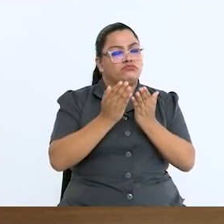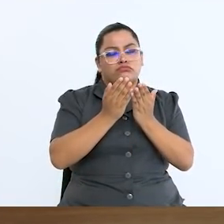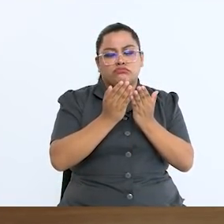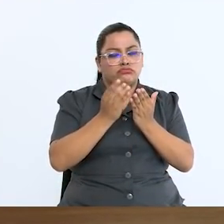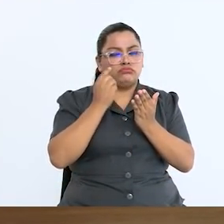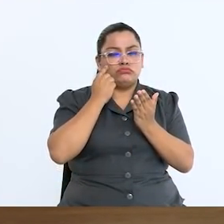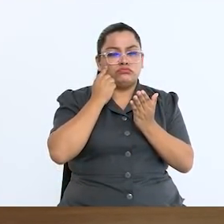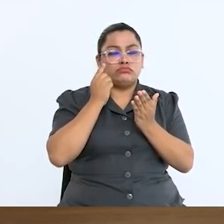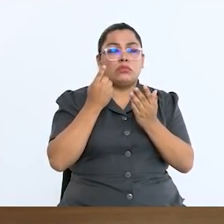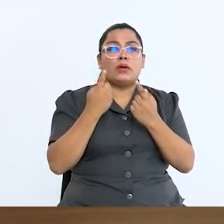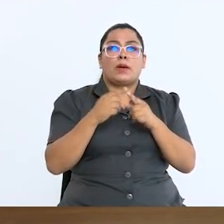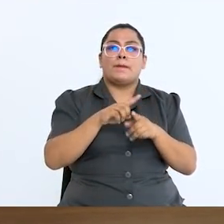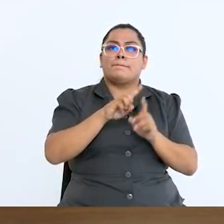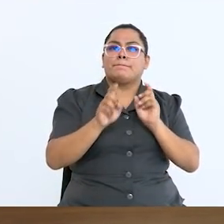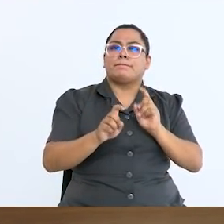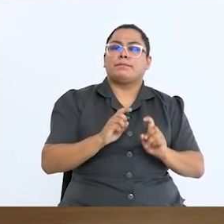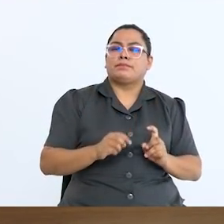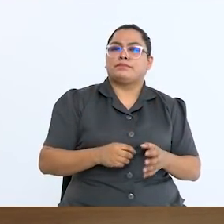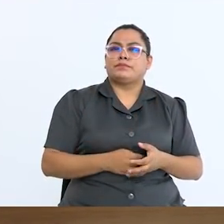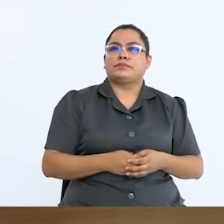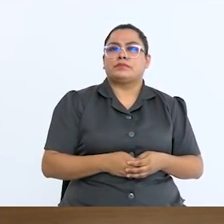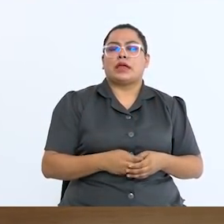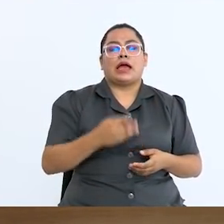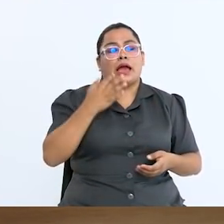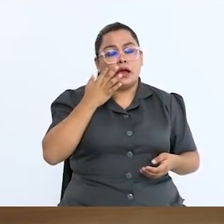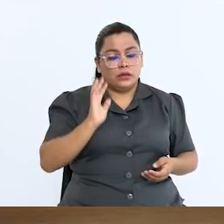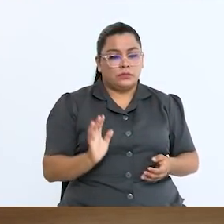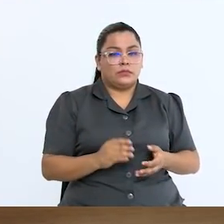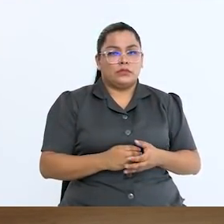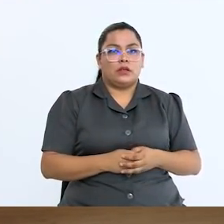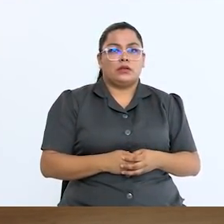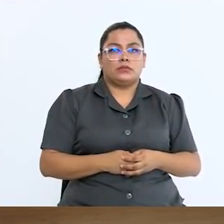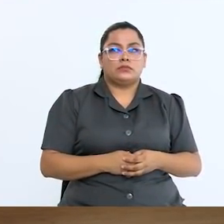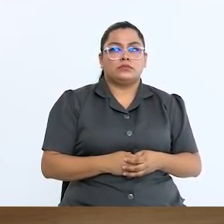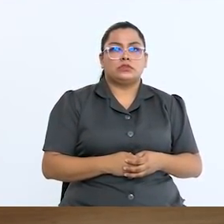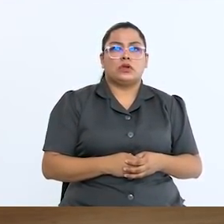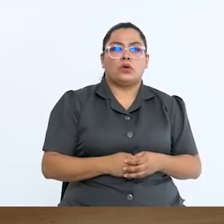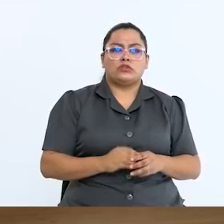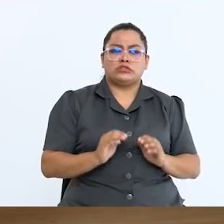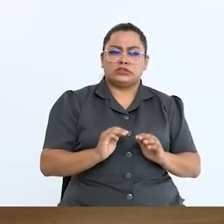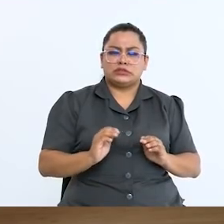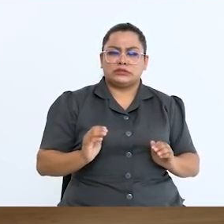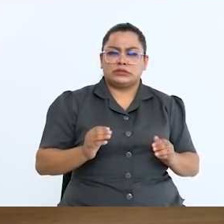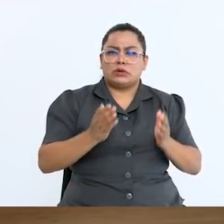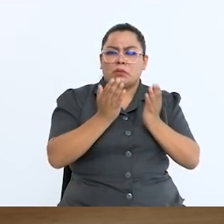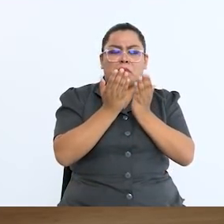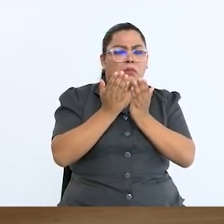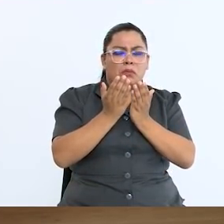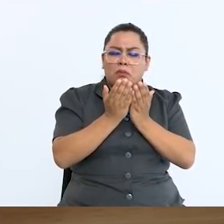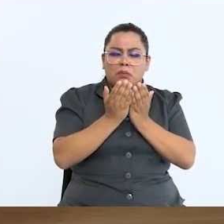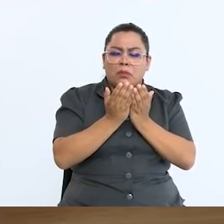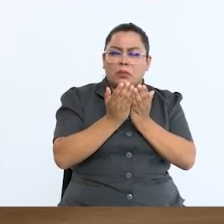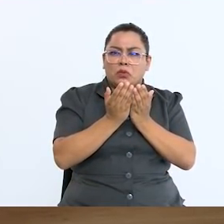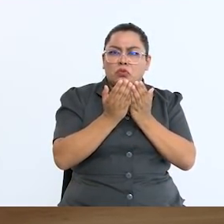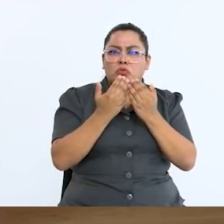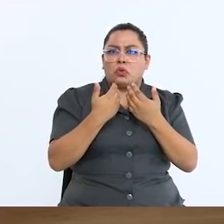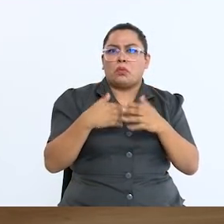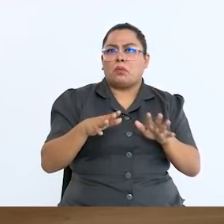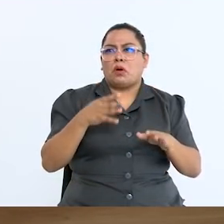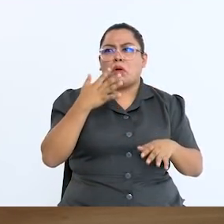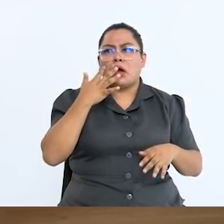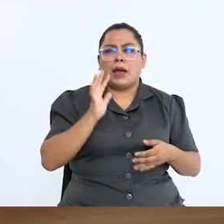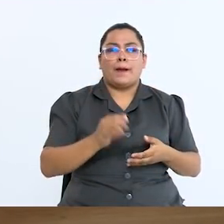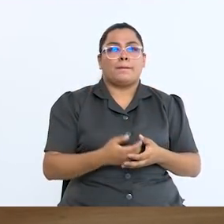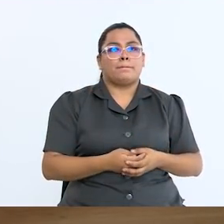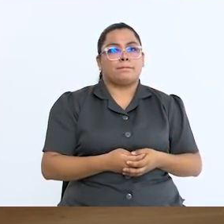varias lecturas, pero nos hacemos algunas preguntas, Alondra, como por ejemplo, ¿se espera que los niños estén leyendo de manera convencional,